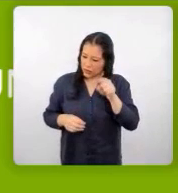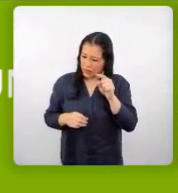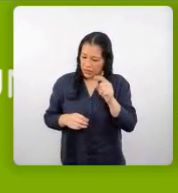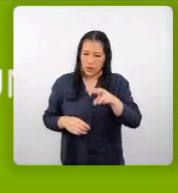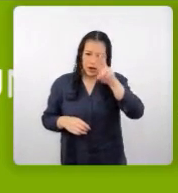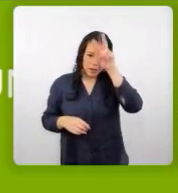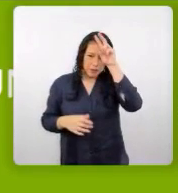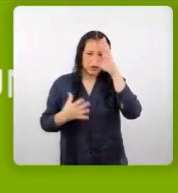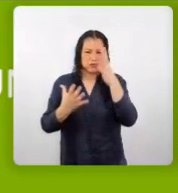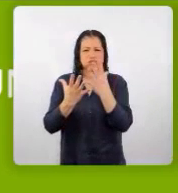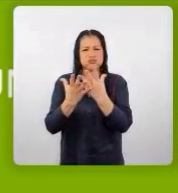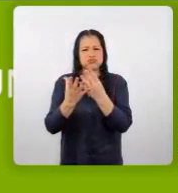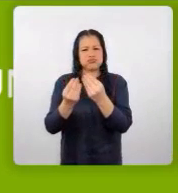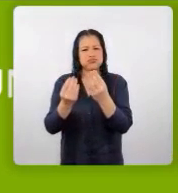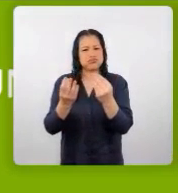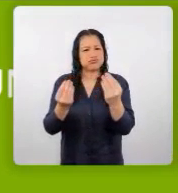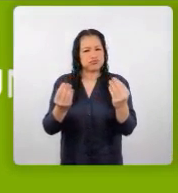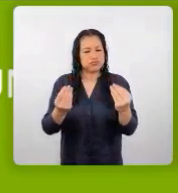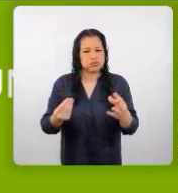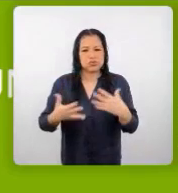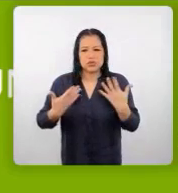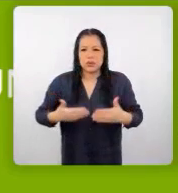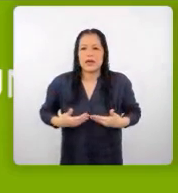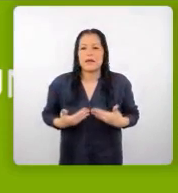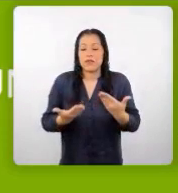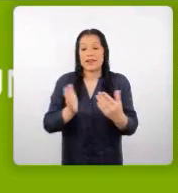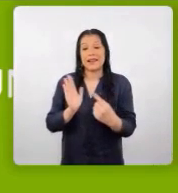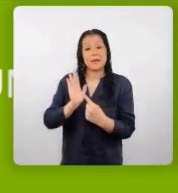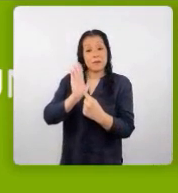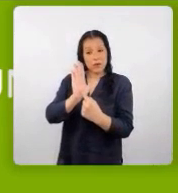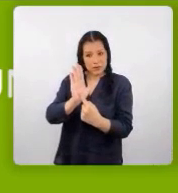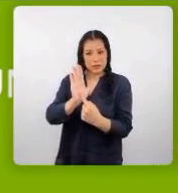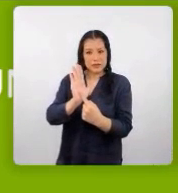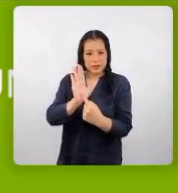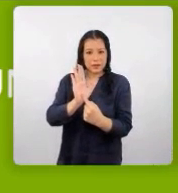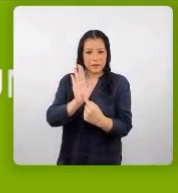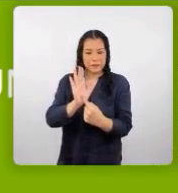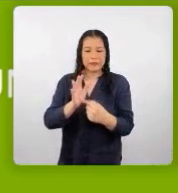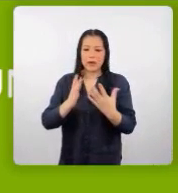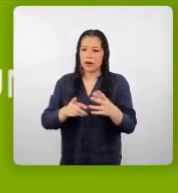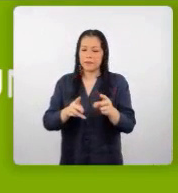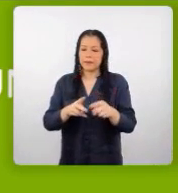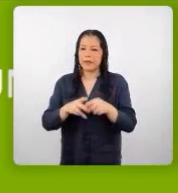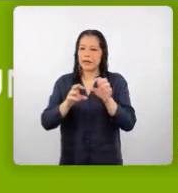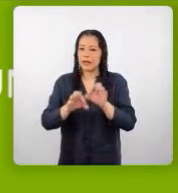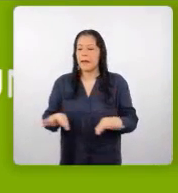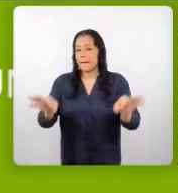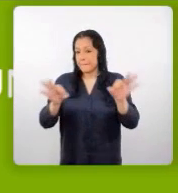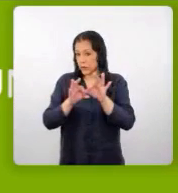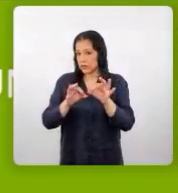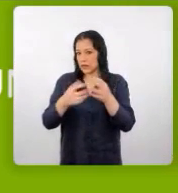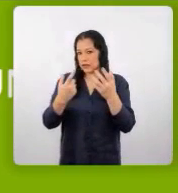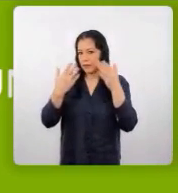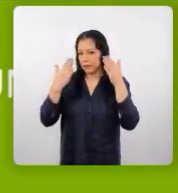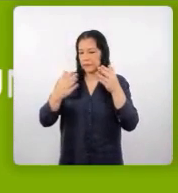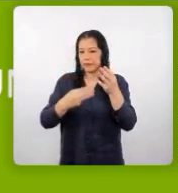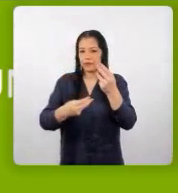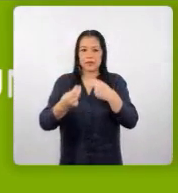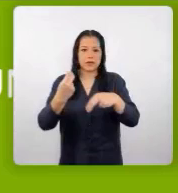tiene mucho, pero mucho, mucho que mostrar. Es importante también desde el punto de vista de la negociación tener en